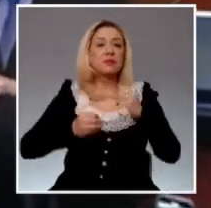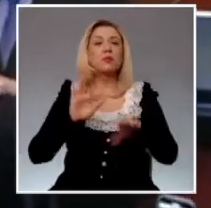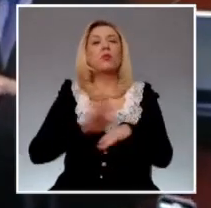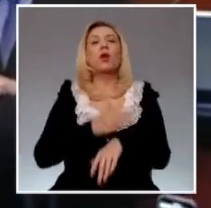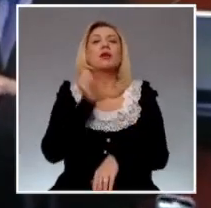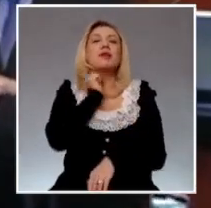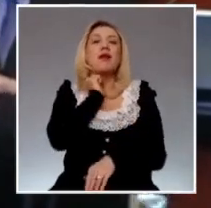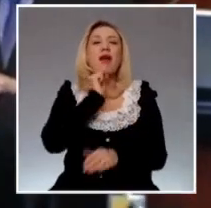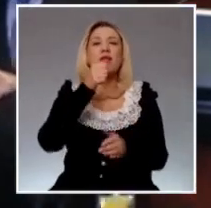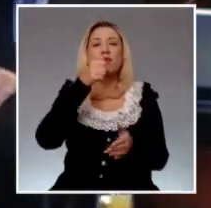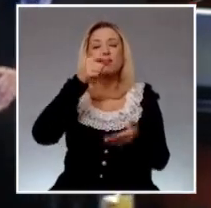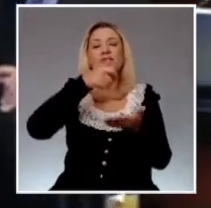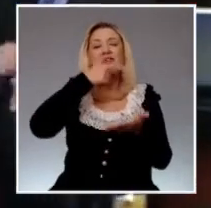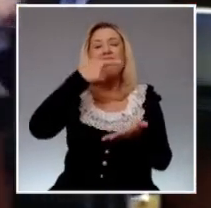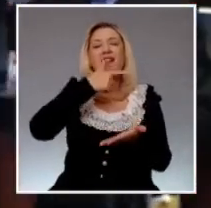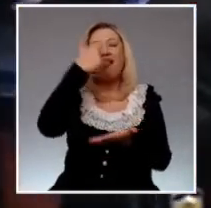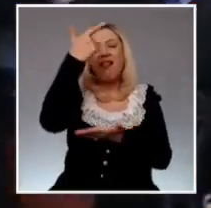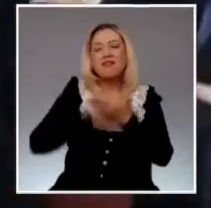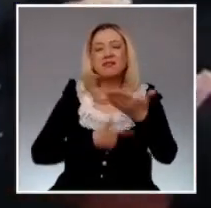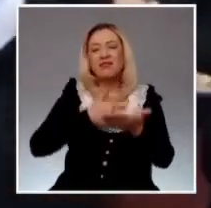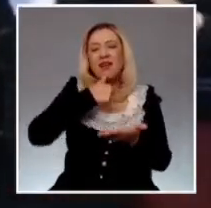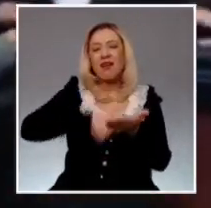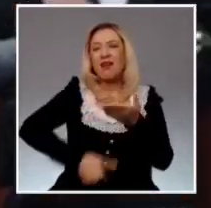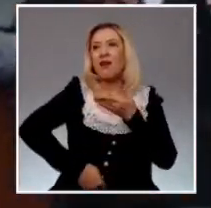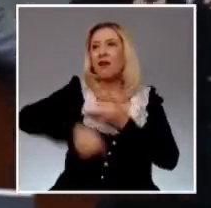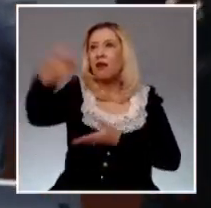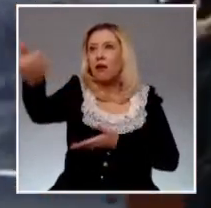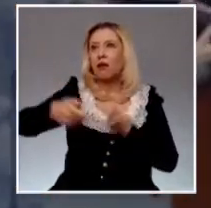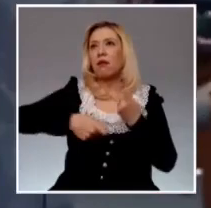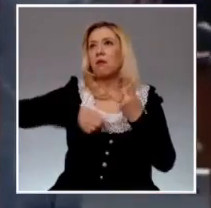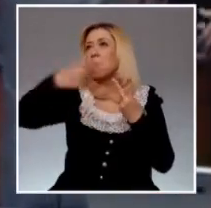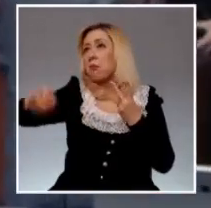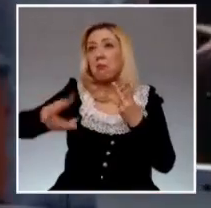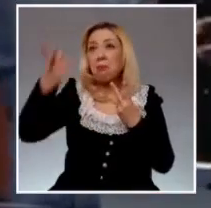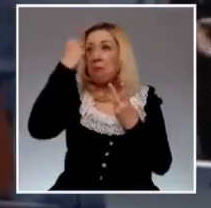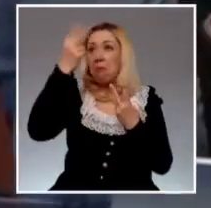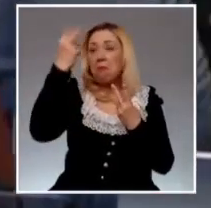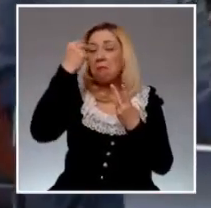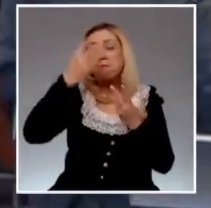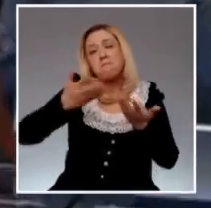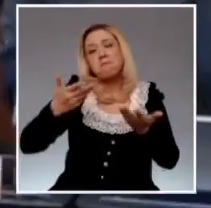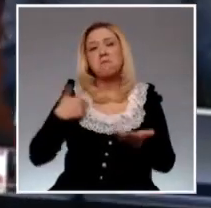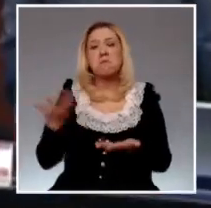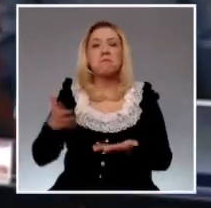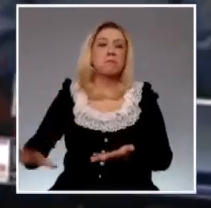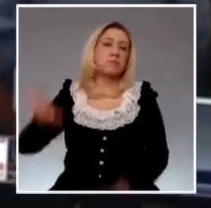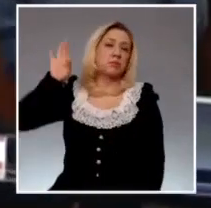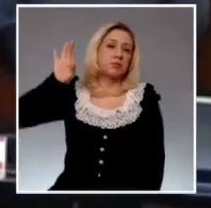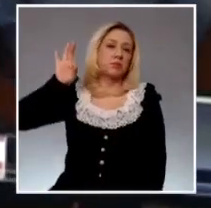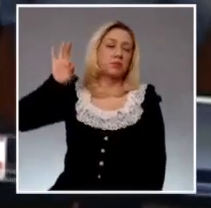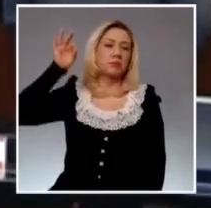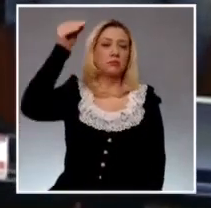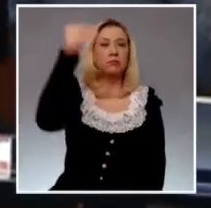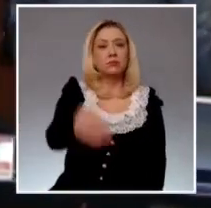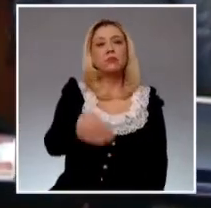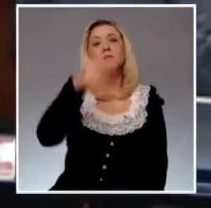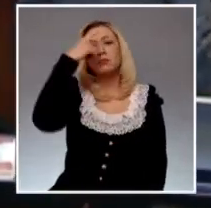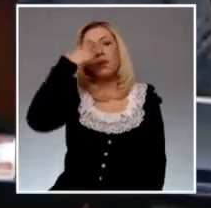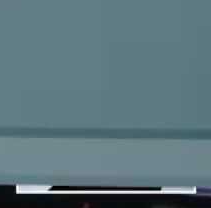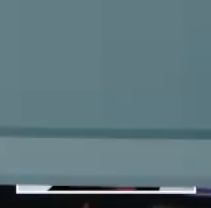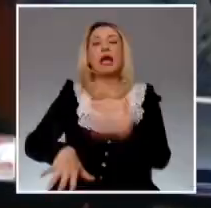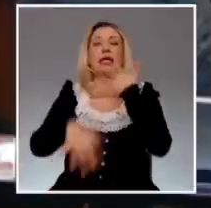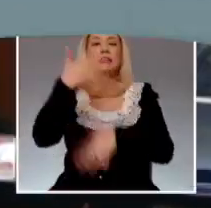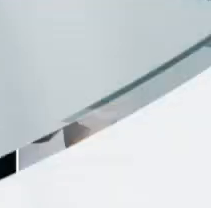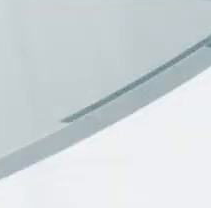Batres Guadarrama rindió protesta ante el Pleno del Senado como nueva ministra de la Suprema Corte para un periodo de 15 años.